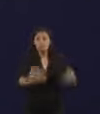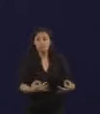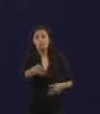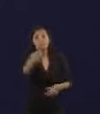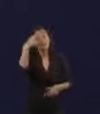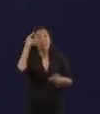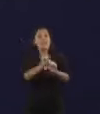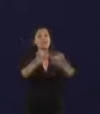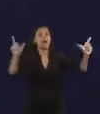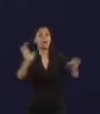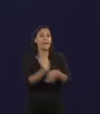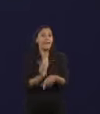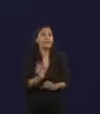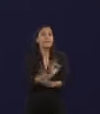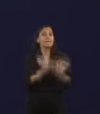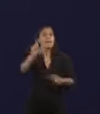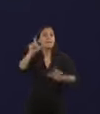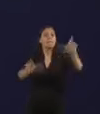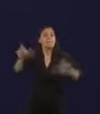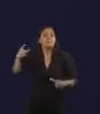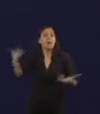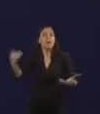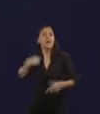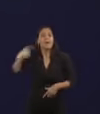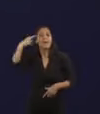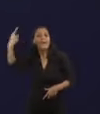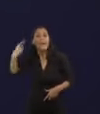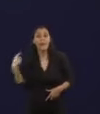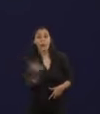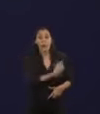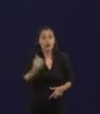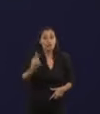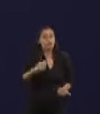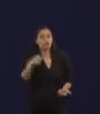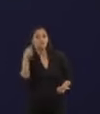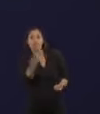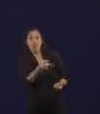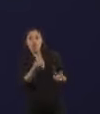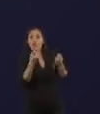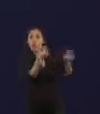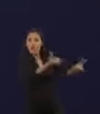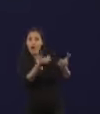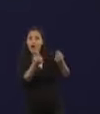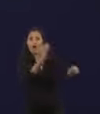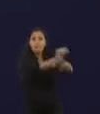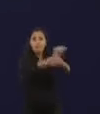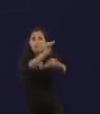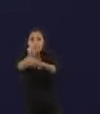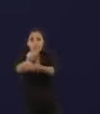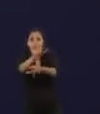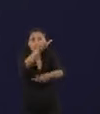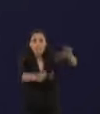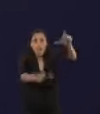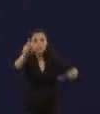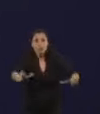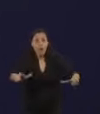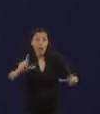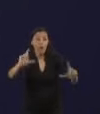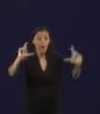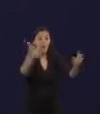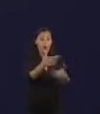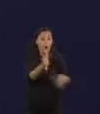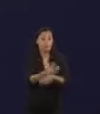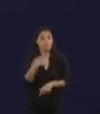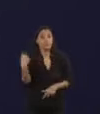que nadie en su sano juicio puede creer que nosotros estamos en contra de alimentar a los que menos tienen cuando de hecho fue una política